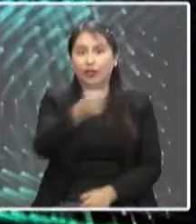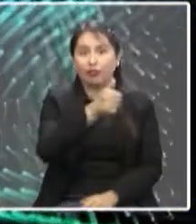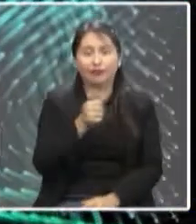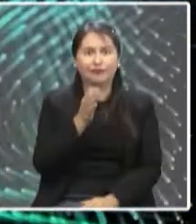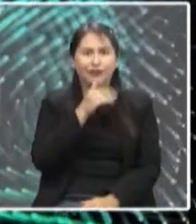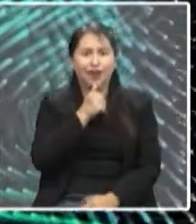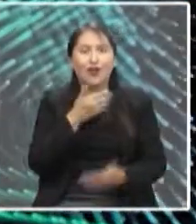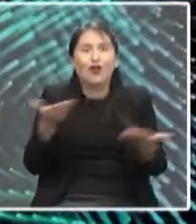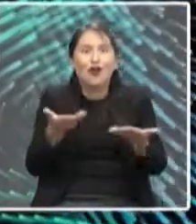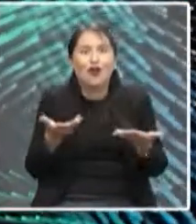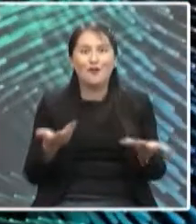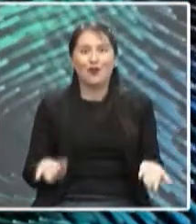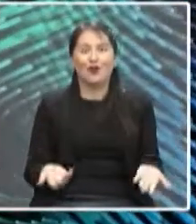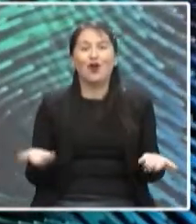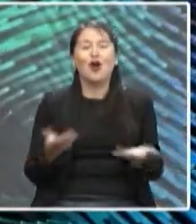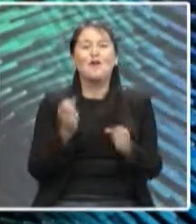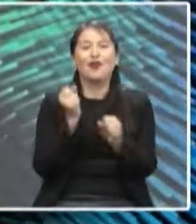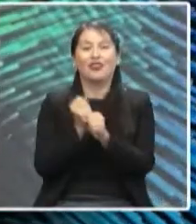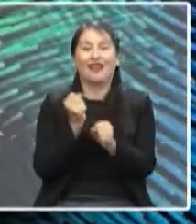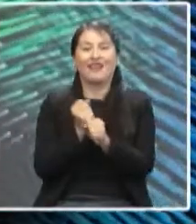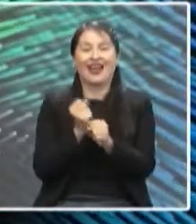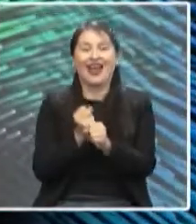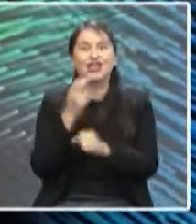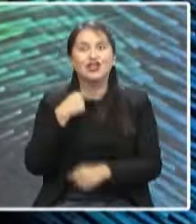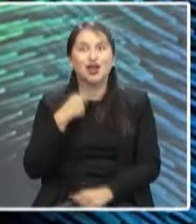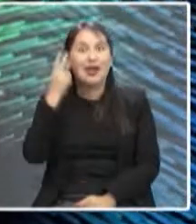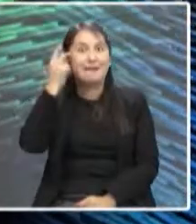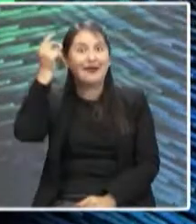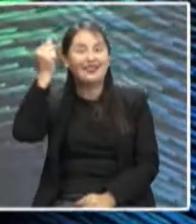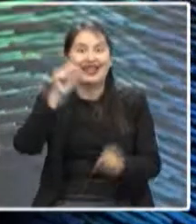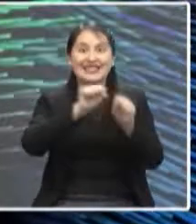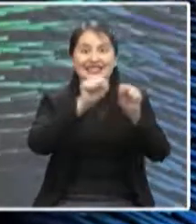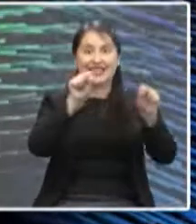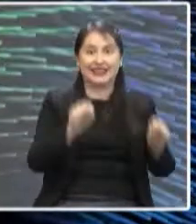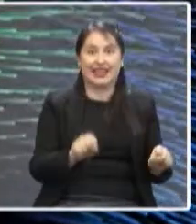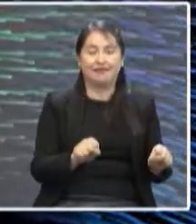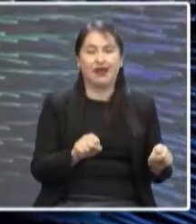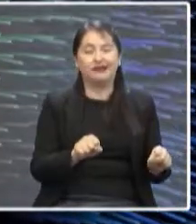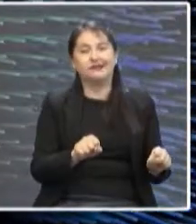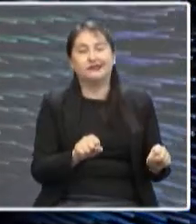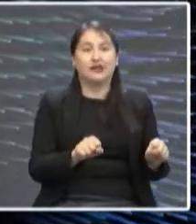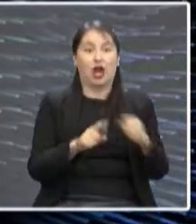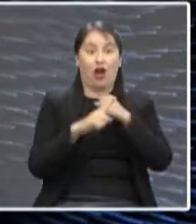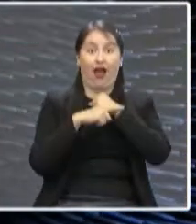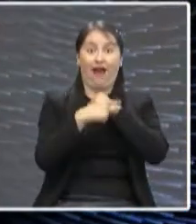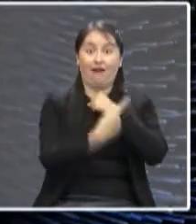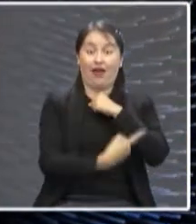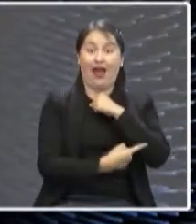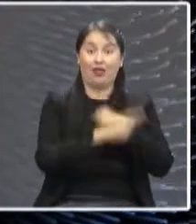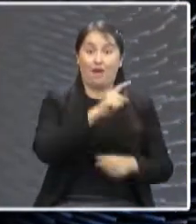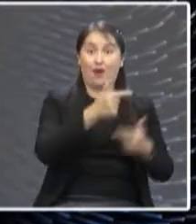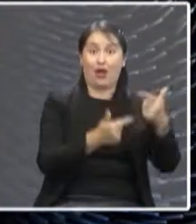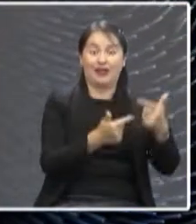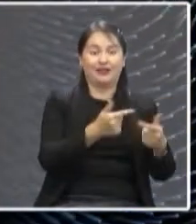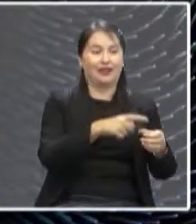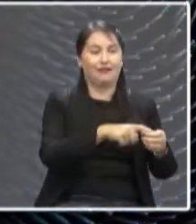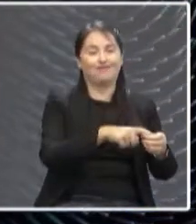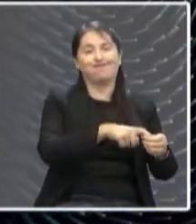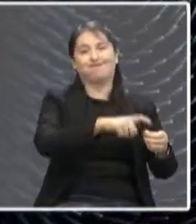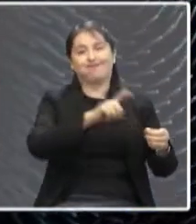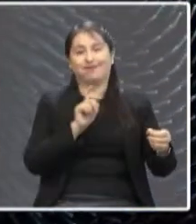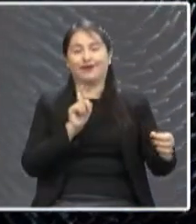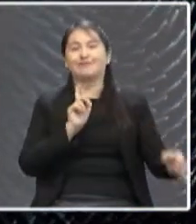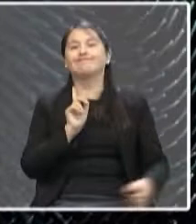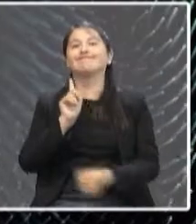¿cómo yo puedo trabajar y crear esos sistemas? Y me tuve que salir de la caja de la gobernanza y la política y entrar en la caja de la tecnología.